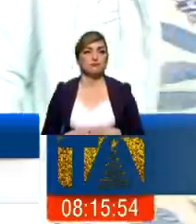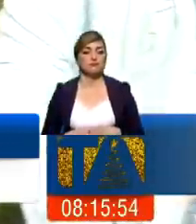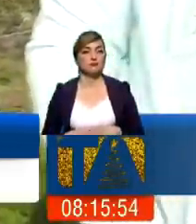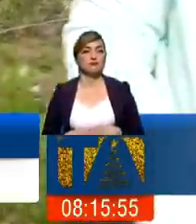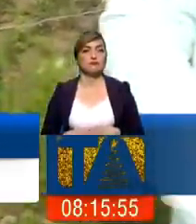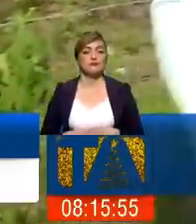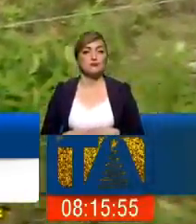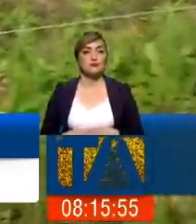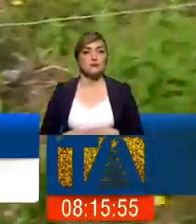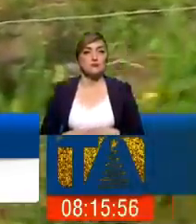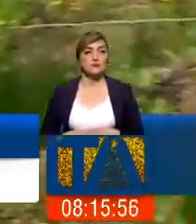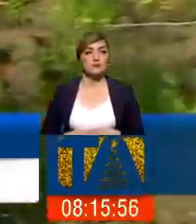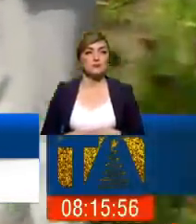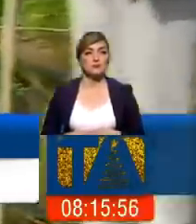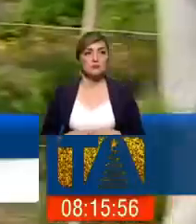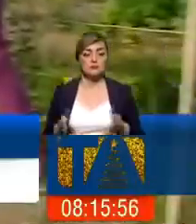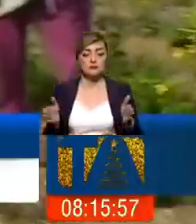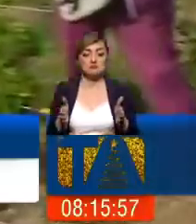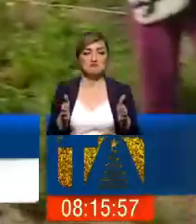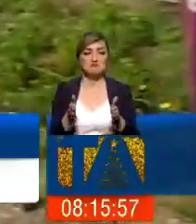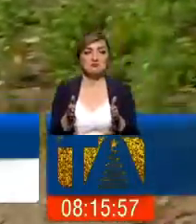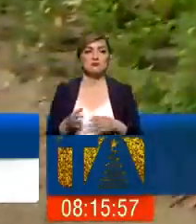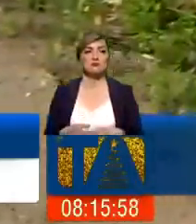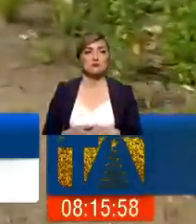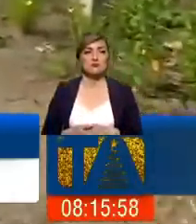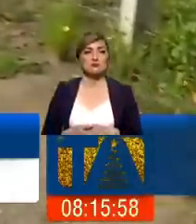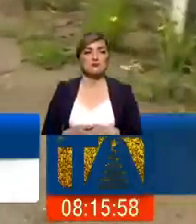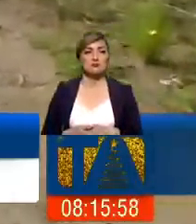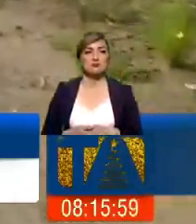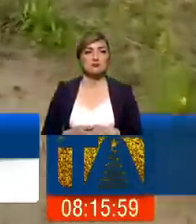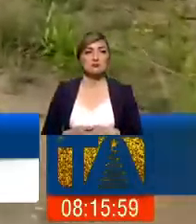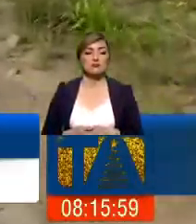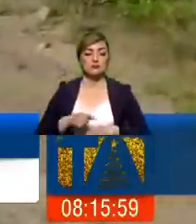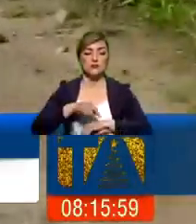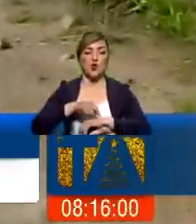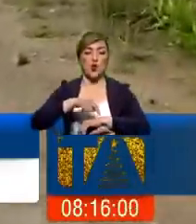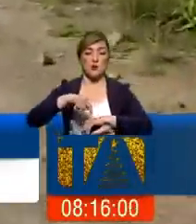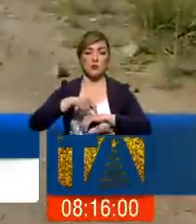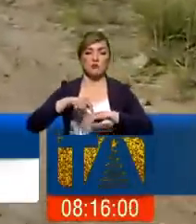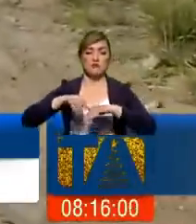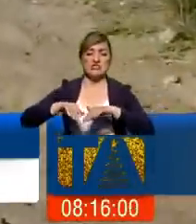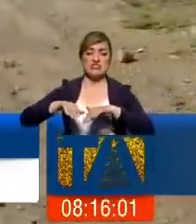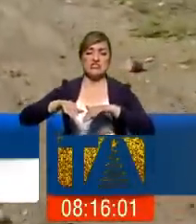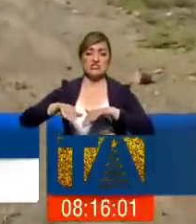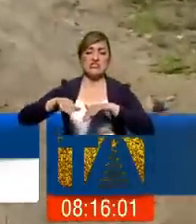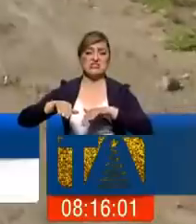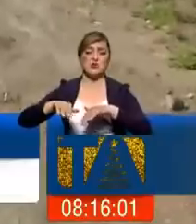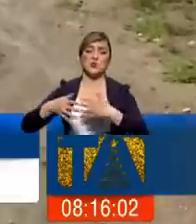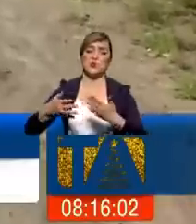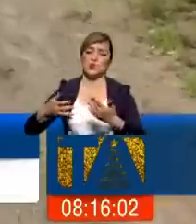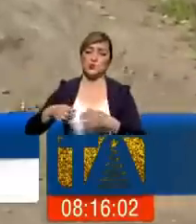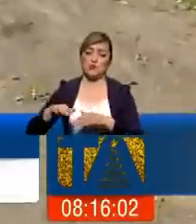muy reducida esa vía y por eso en las horas pico hay un congestionamiento que usted nunca sale